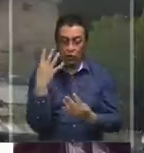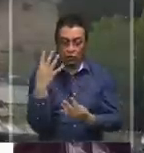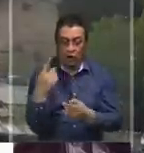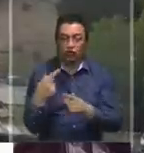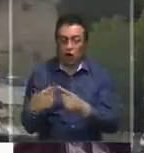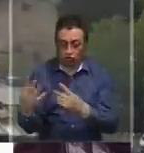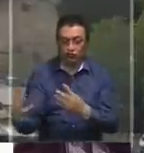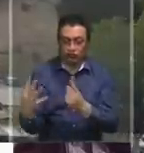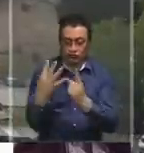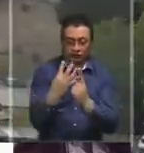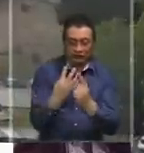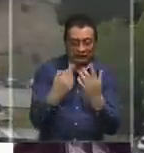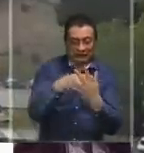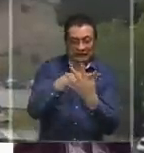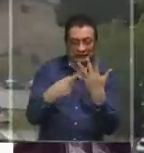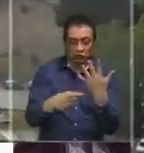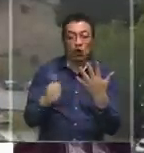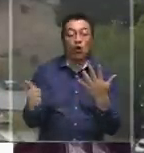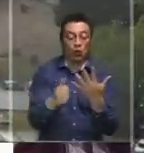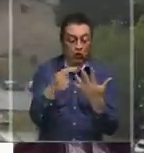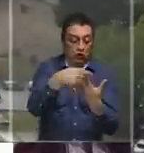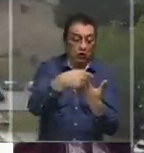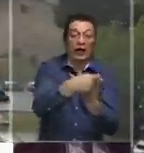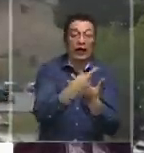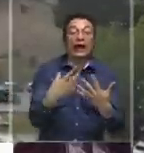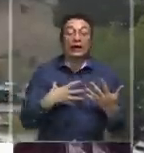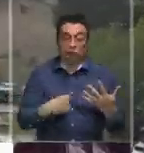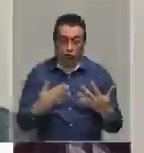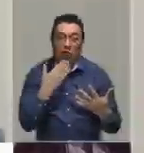más, incluido su hijo.